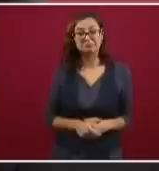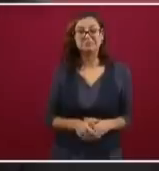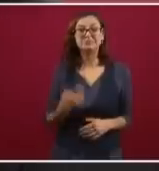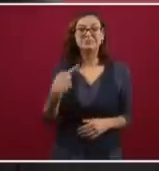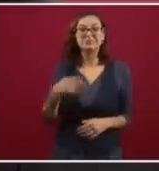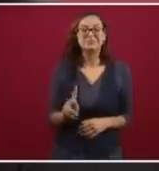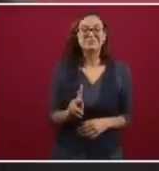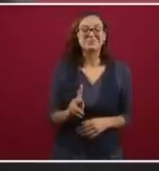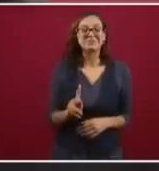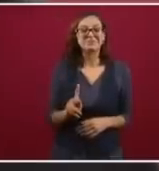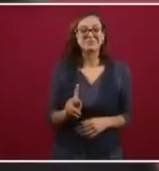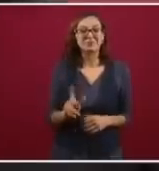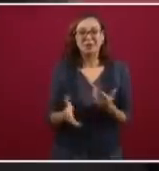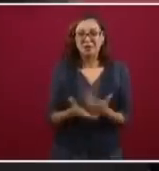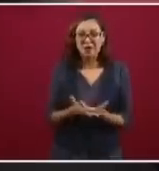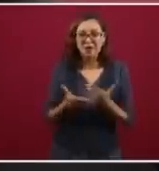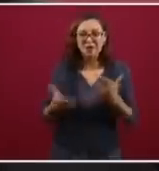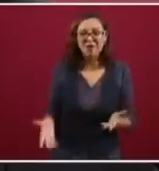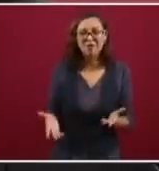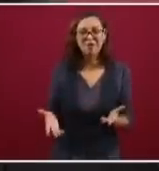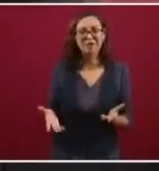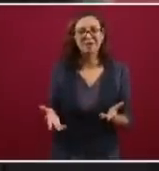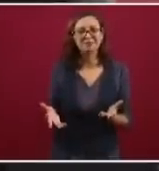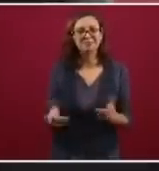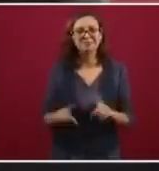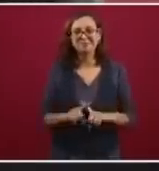Pero en este caso